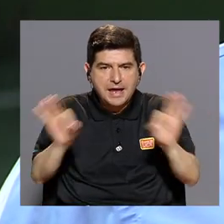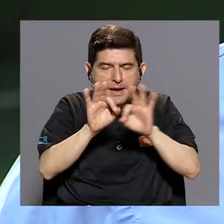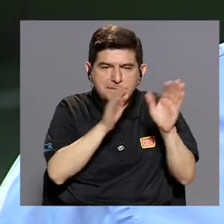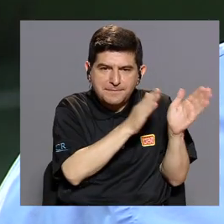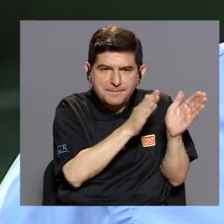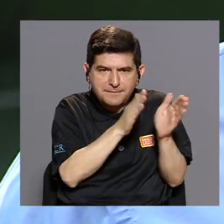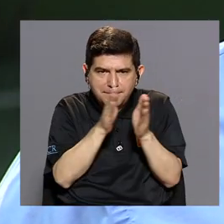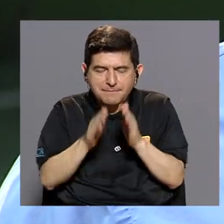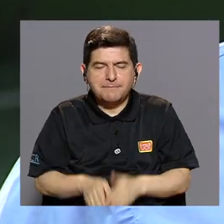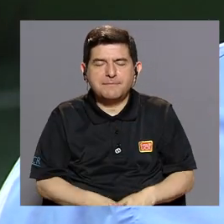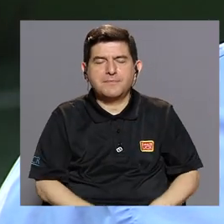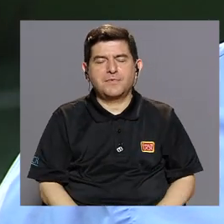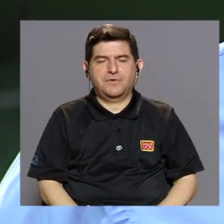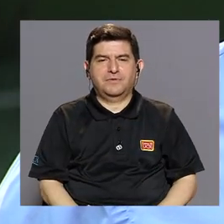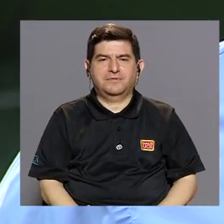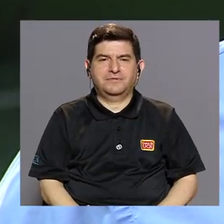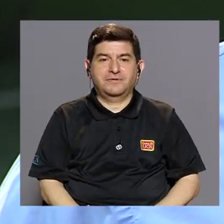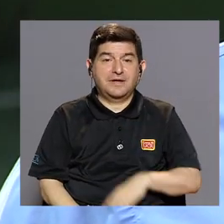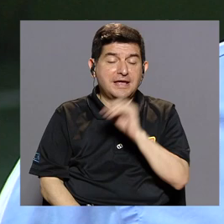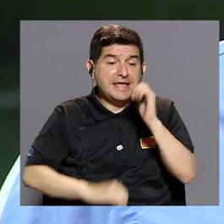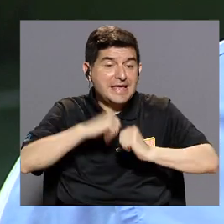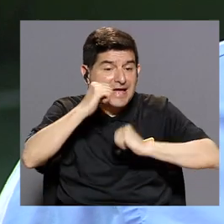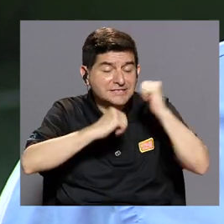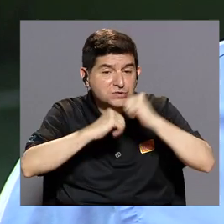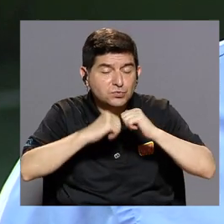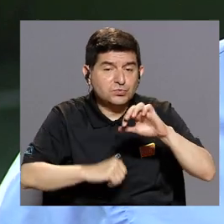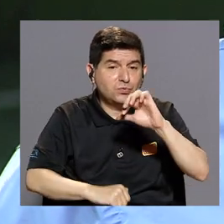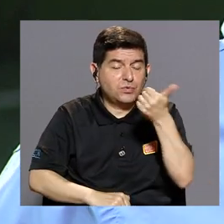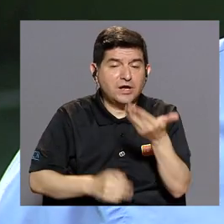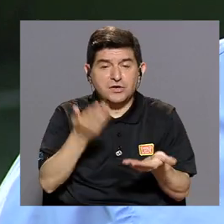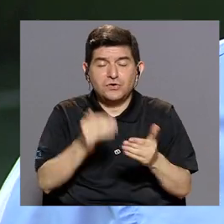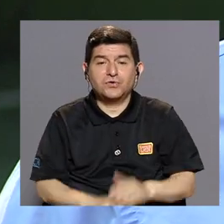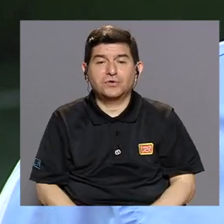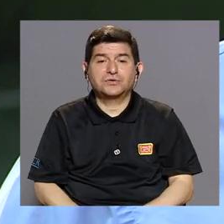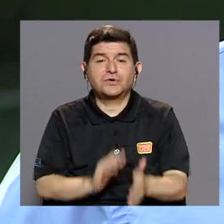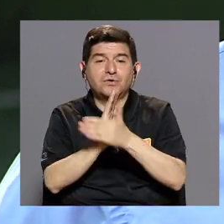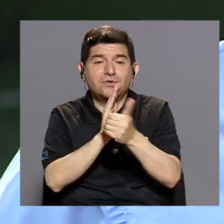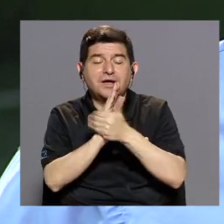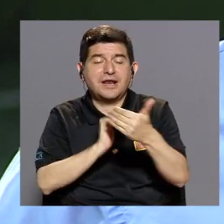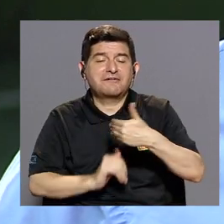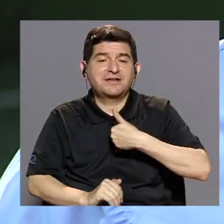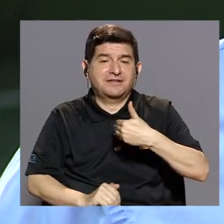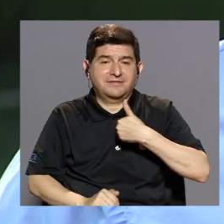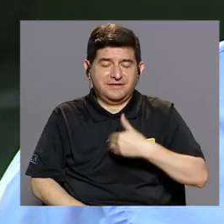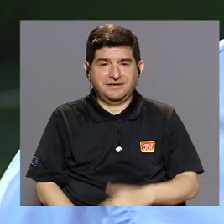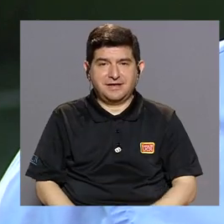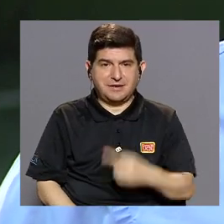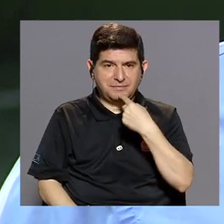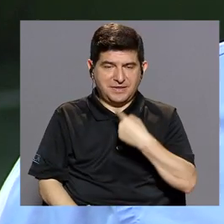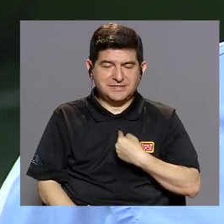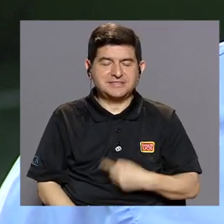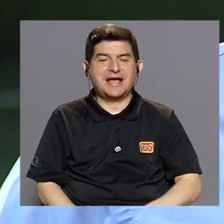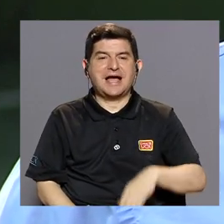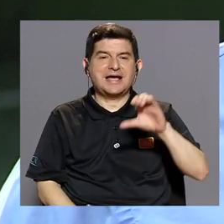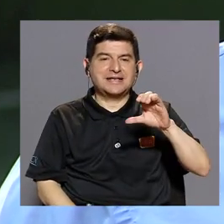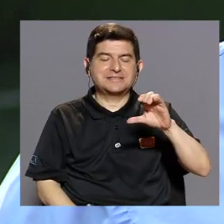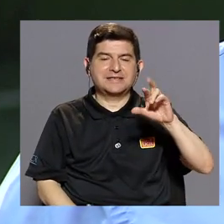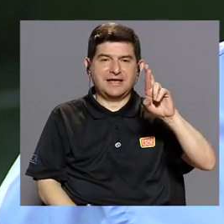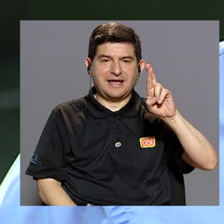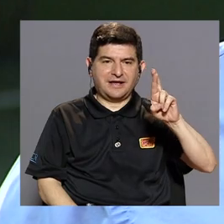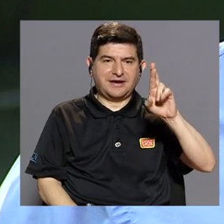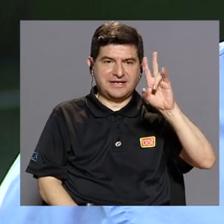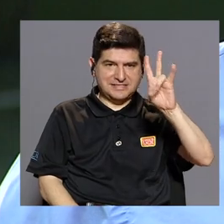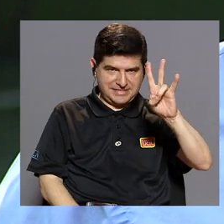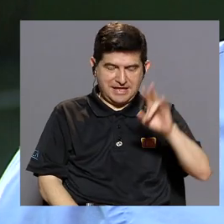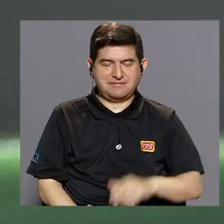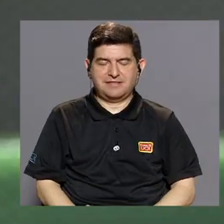del orden, la planificación y la estructura. Y otros que el talento lo traen encima. Me decía de Cristiano Ronaldo, de